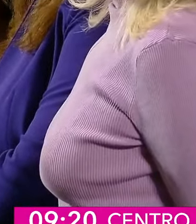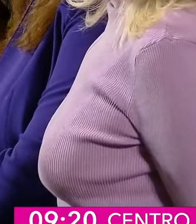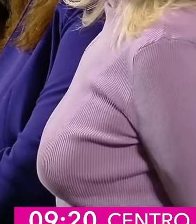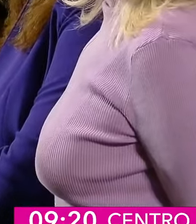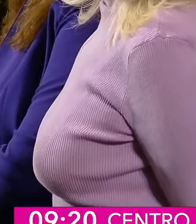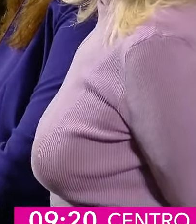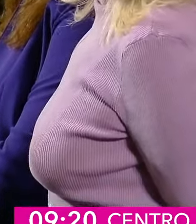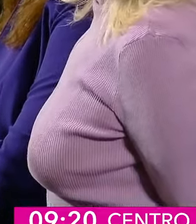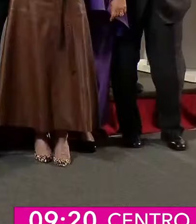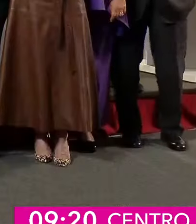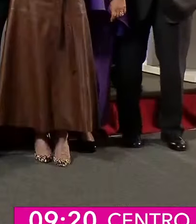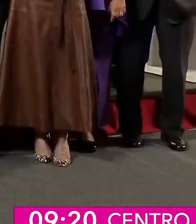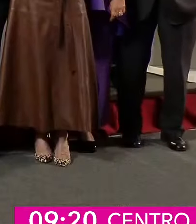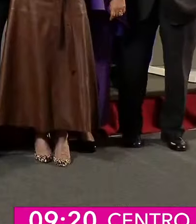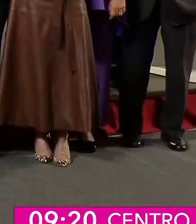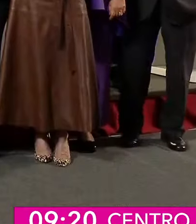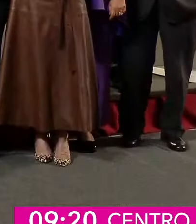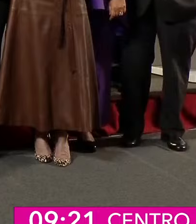Esa cámara.